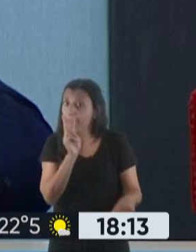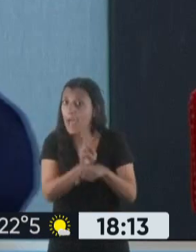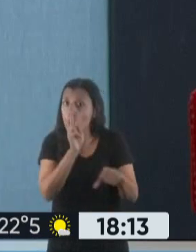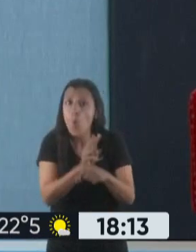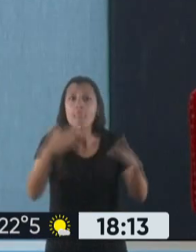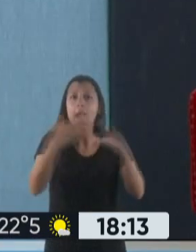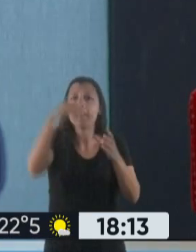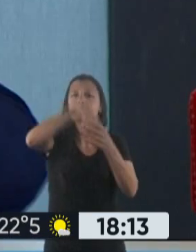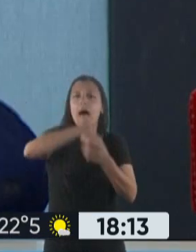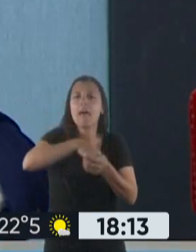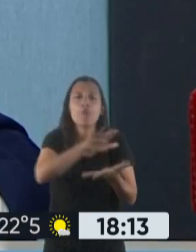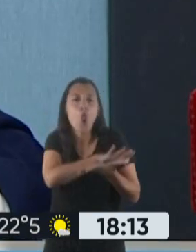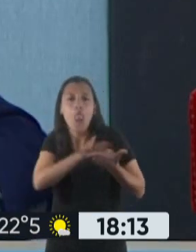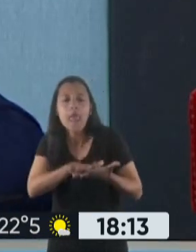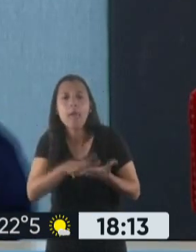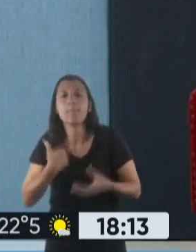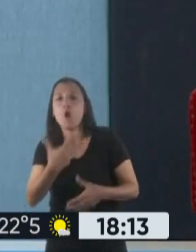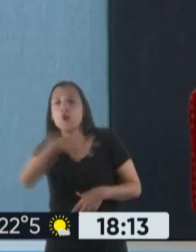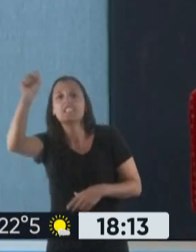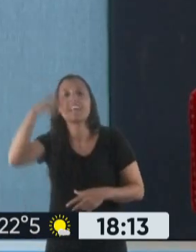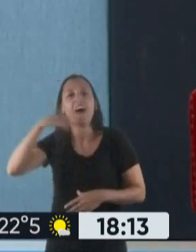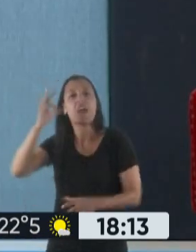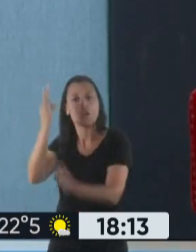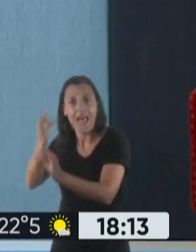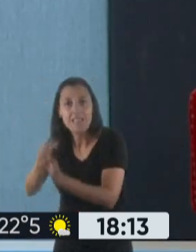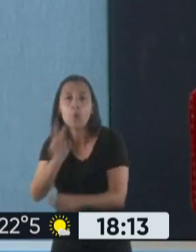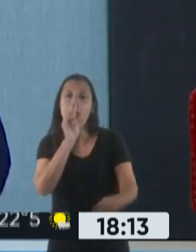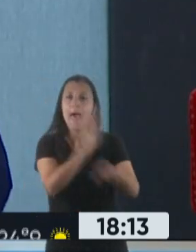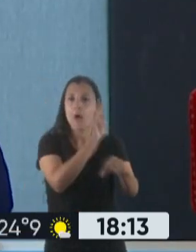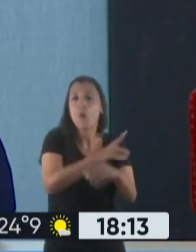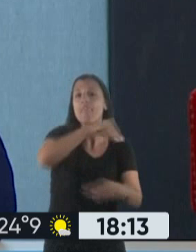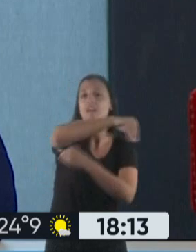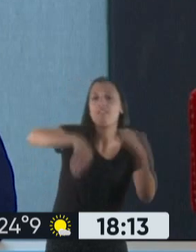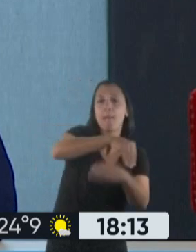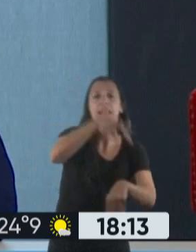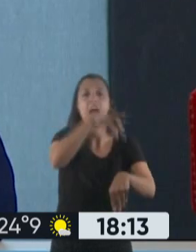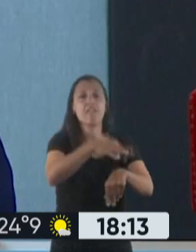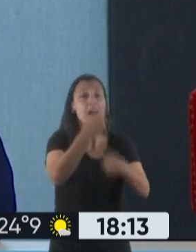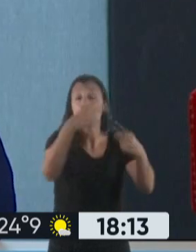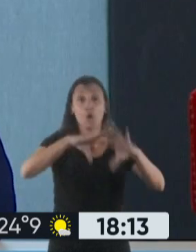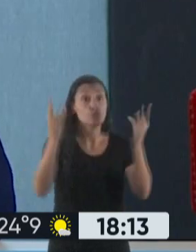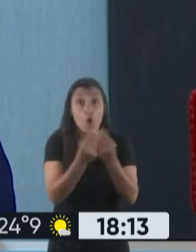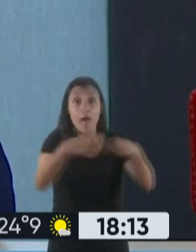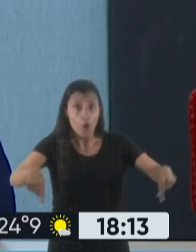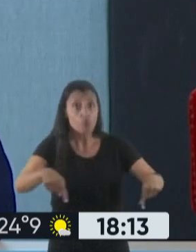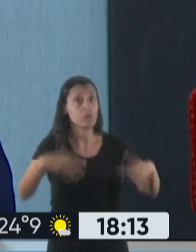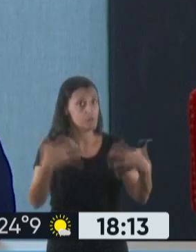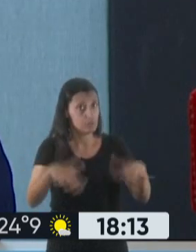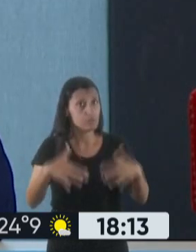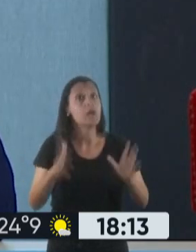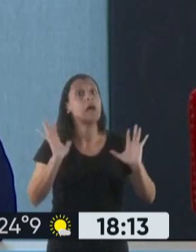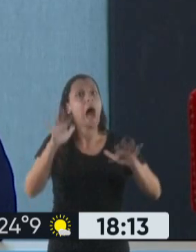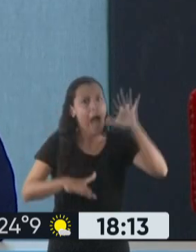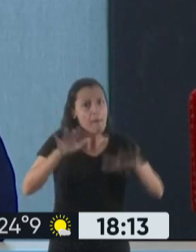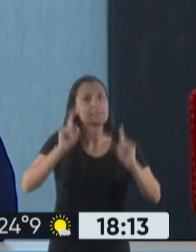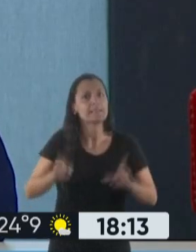casas limpias, cuidar a nuestros hijos, llevarlos al colegio, cuidar a nuestros enfermos. Pero muchas veces recurrimos a la ayuda de otro